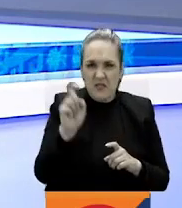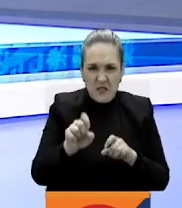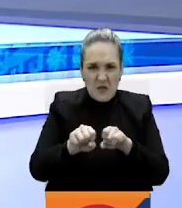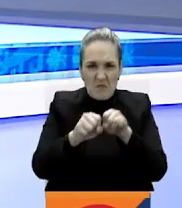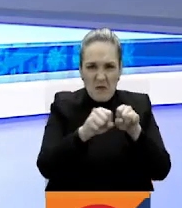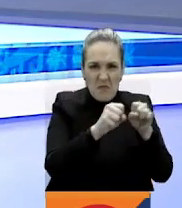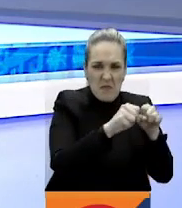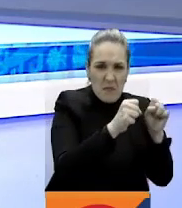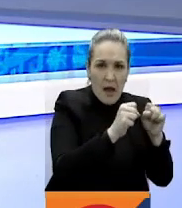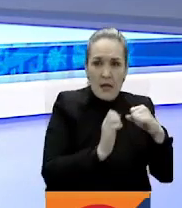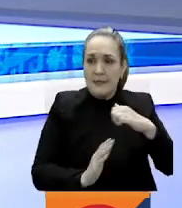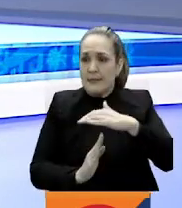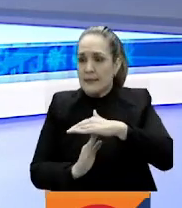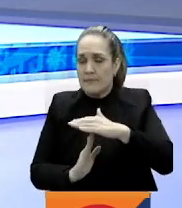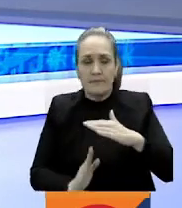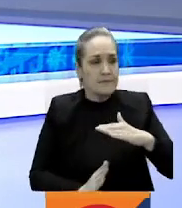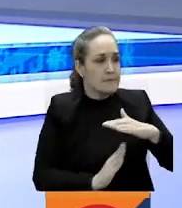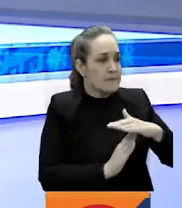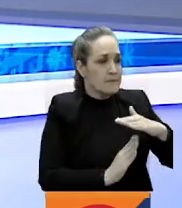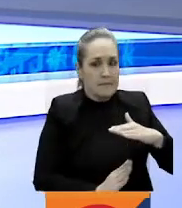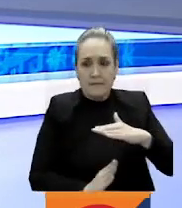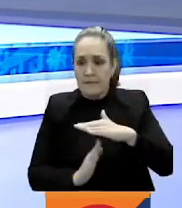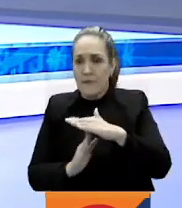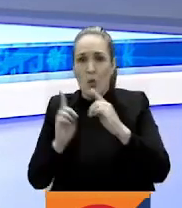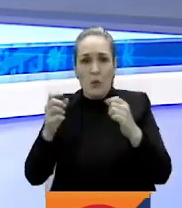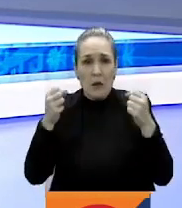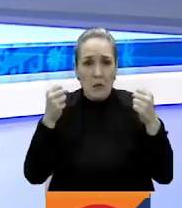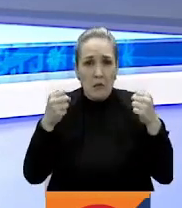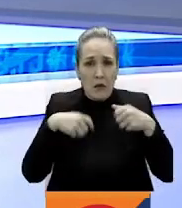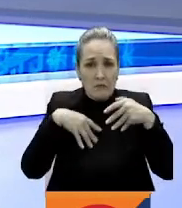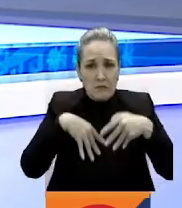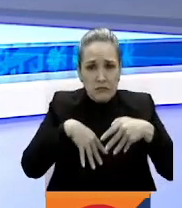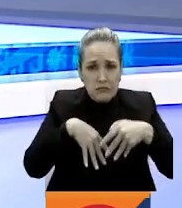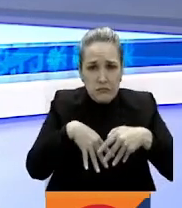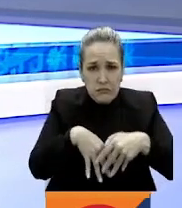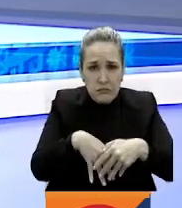deben suspender la actividad por la cantidad de protestas. Al